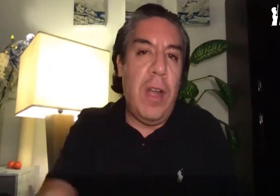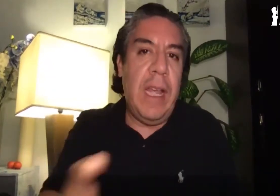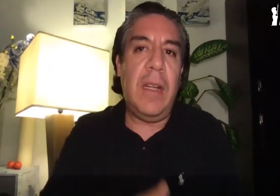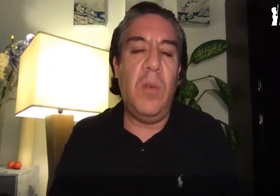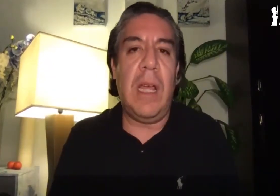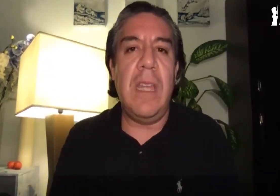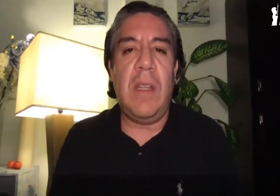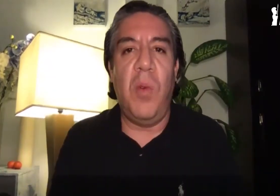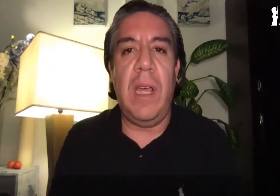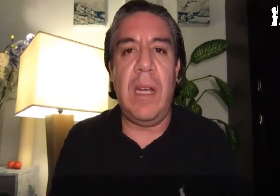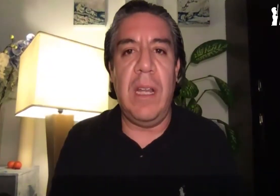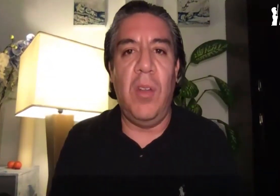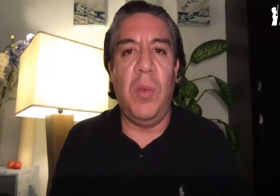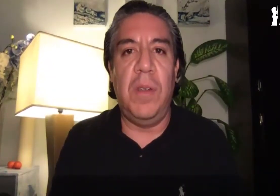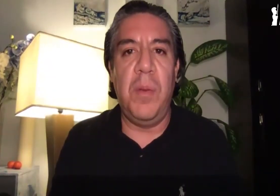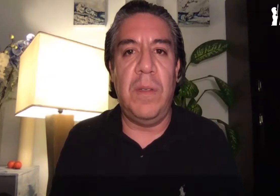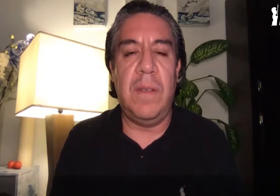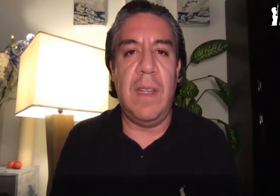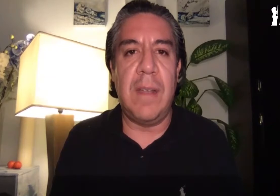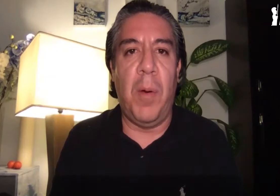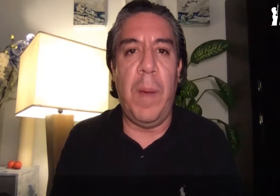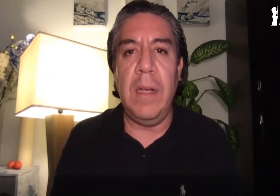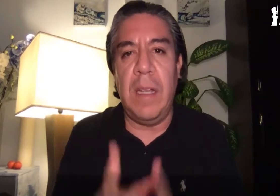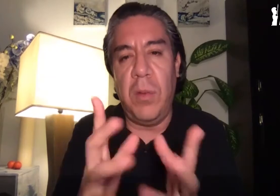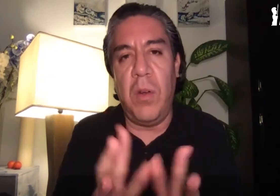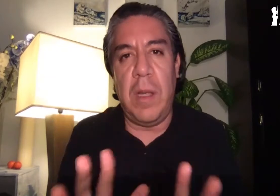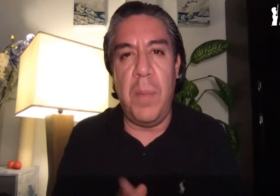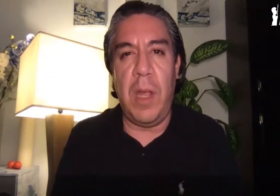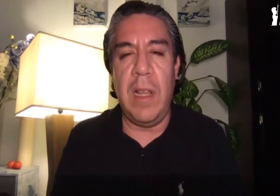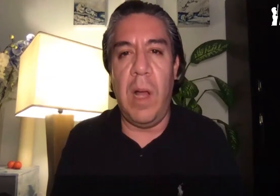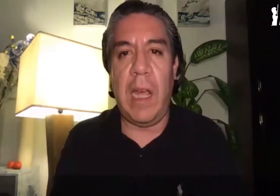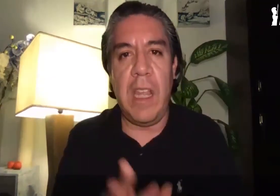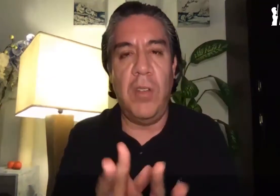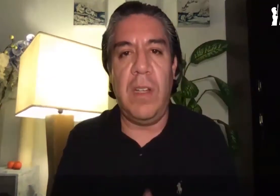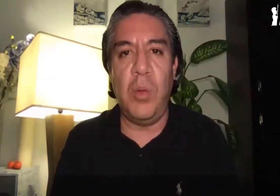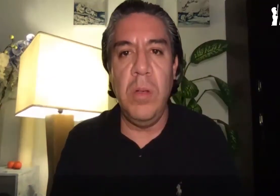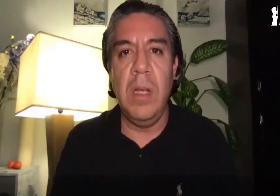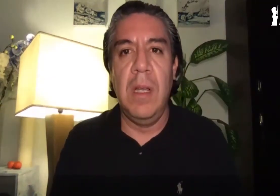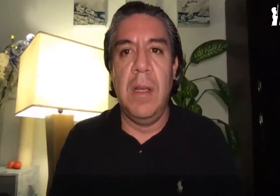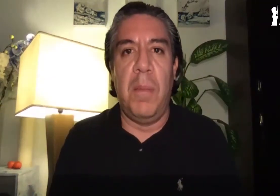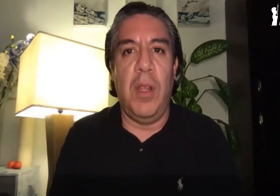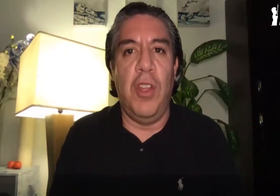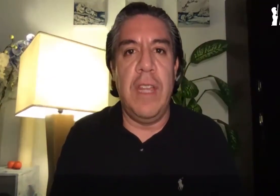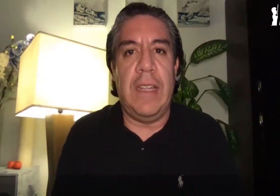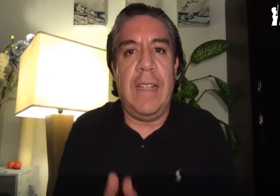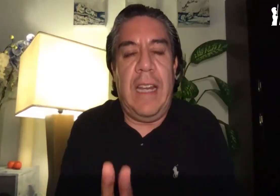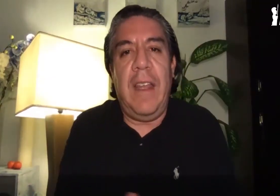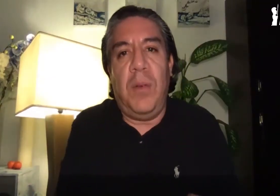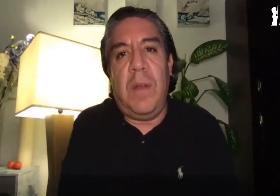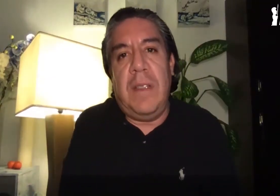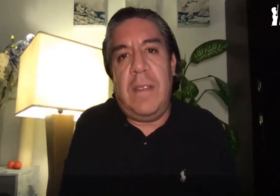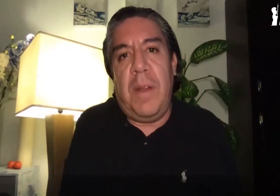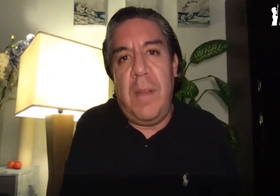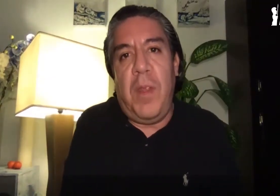de imponer una candidata mujer en los municipios de Zapopan, incluso creo que también por ahí el de Guadalajara, ya nos dirás tú, pero en donde